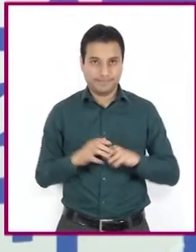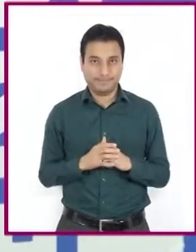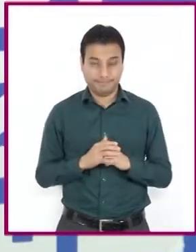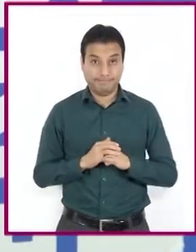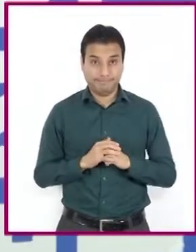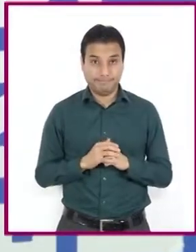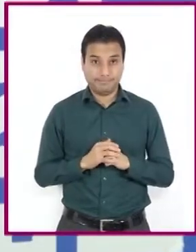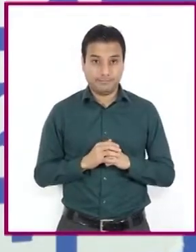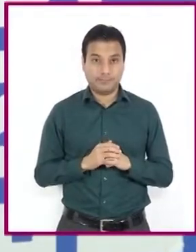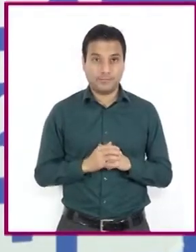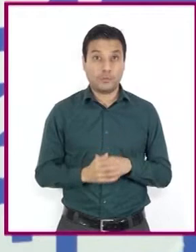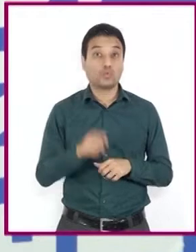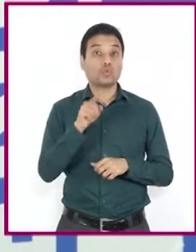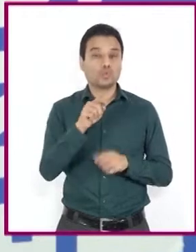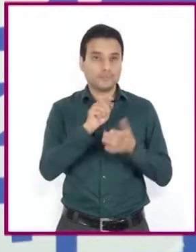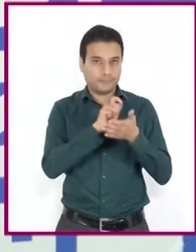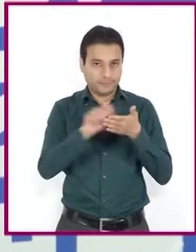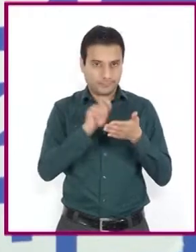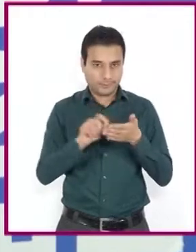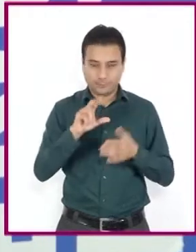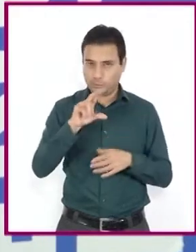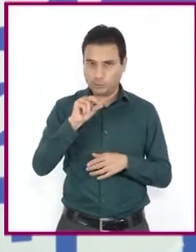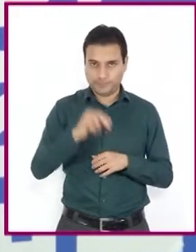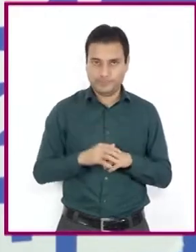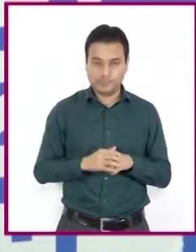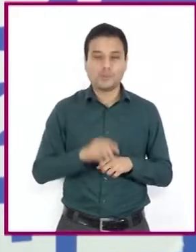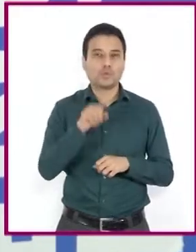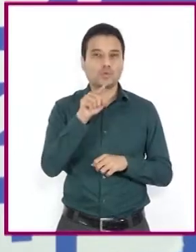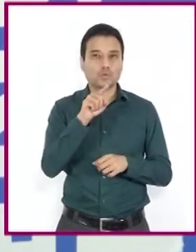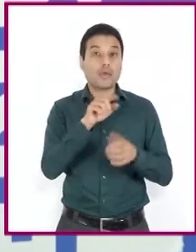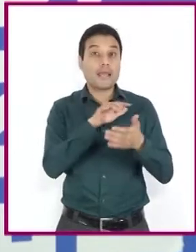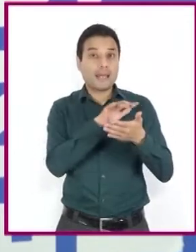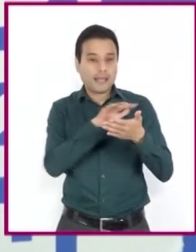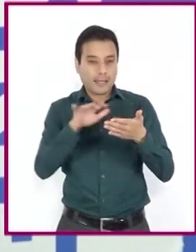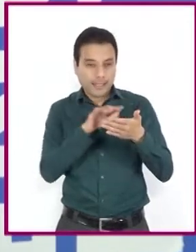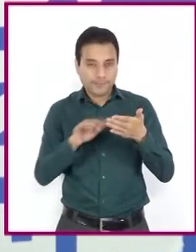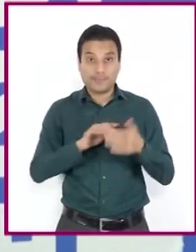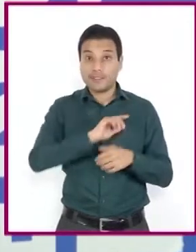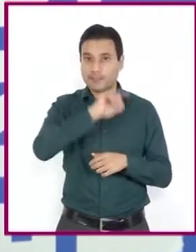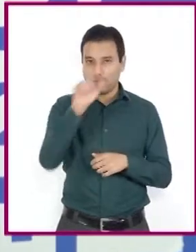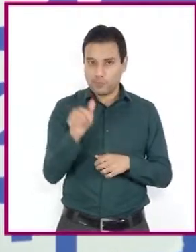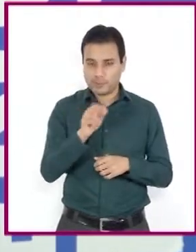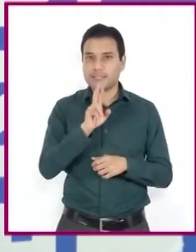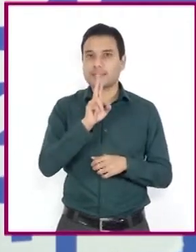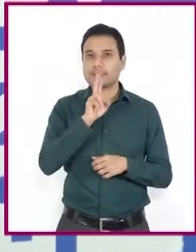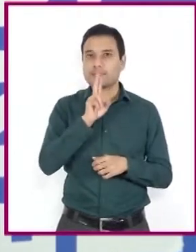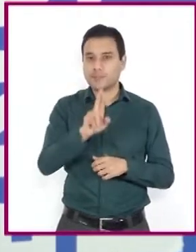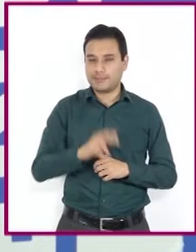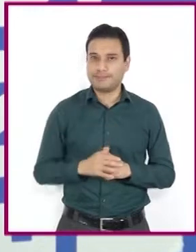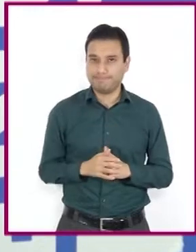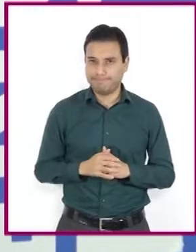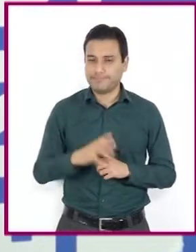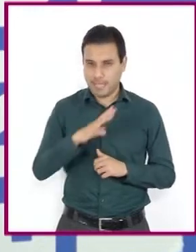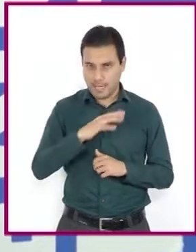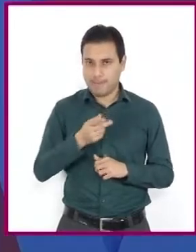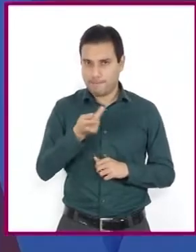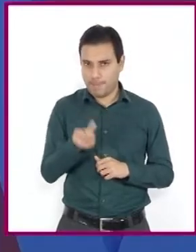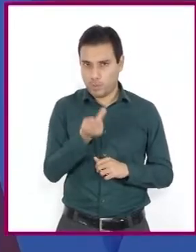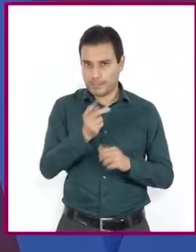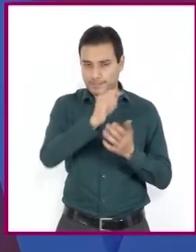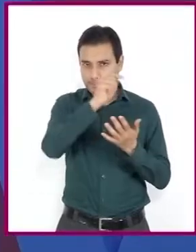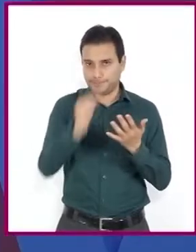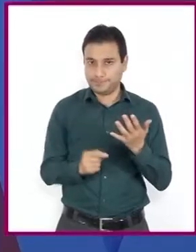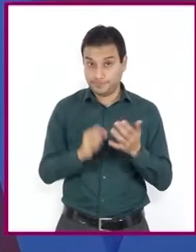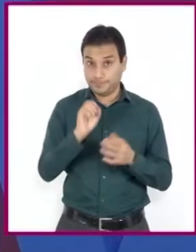No escriban en este momento, lean primero y posteriormente contesten las preguntas que realizaré con